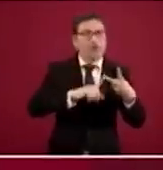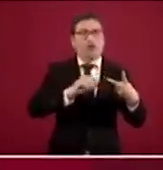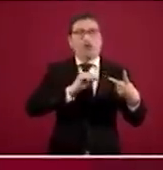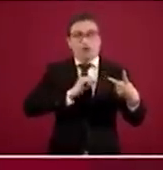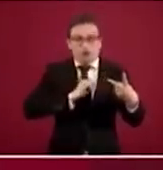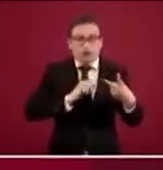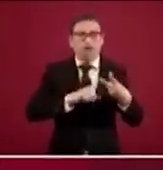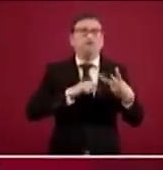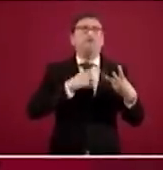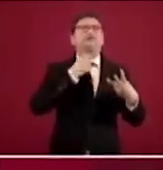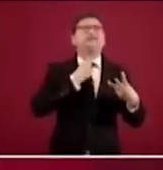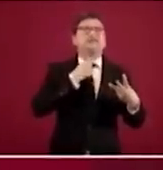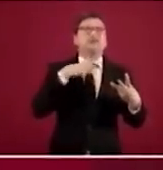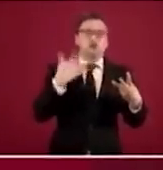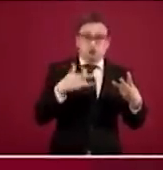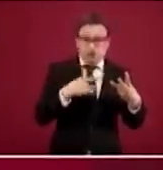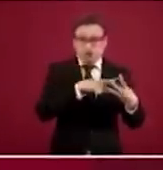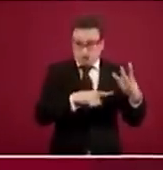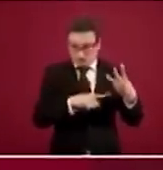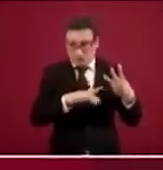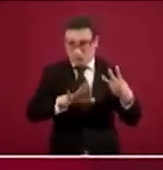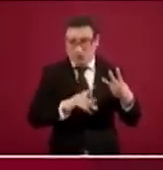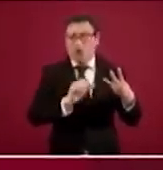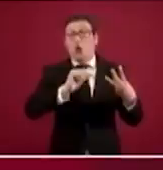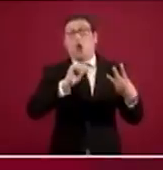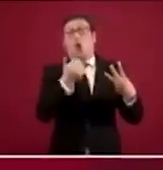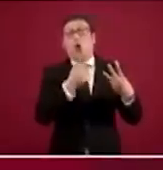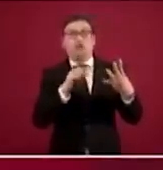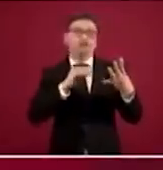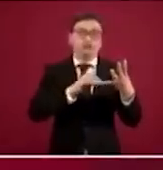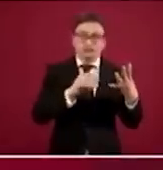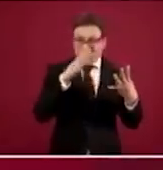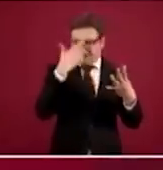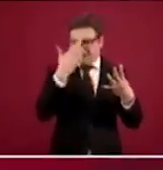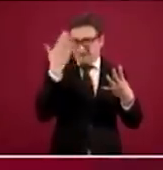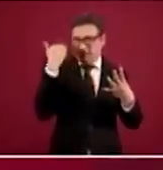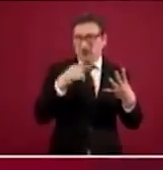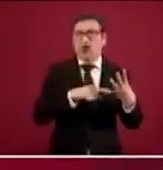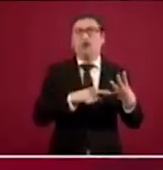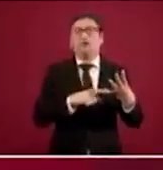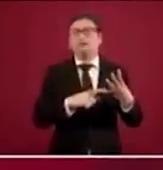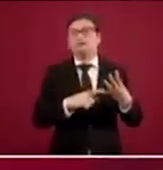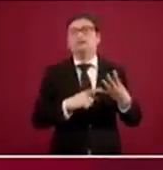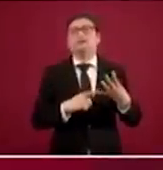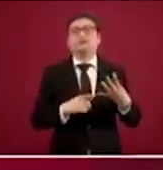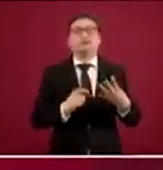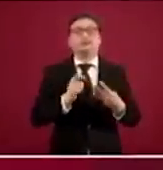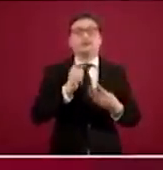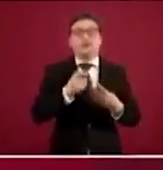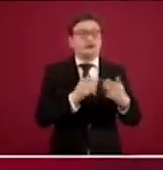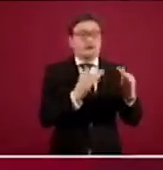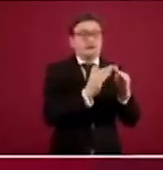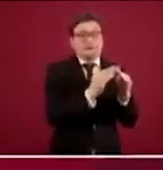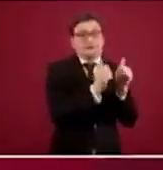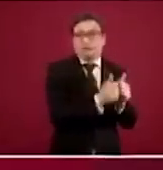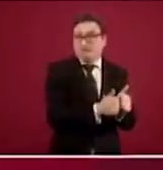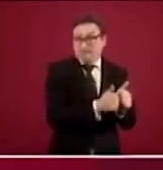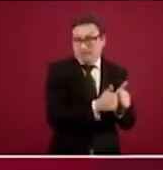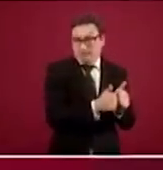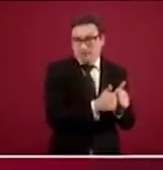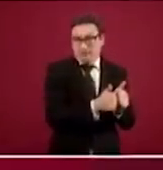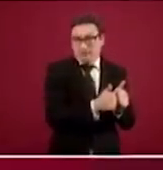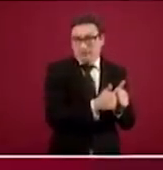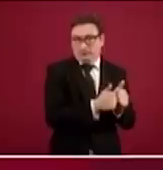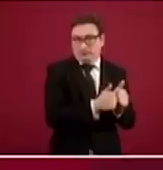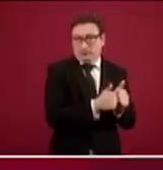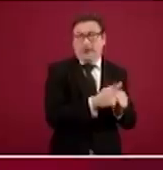de garganta y uno adicional que son los cinco que se mencionaron que se queden en casa y